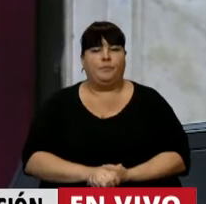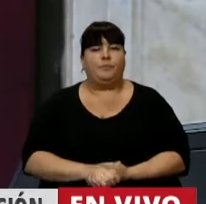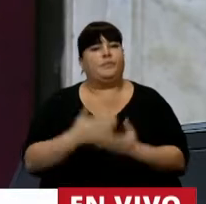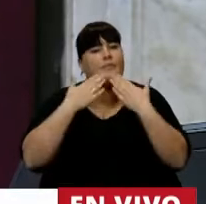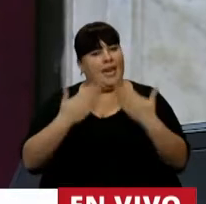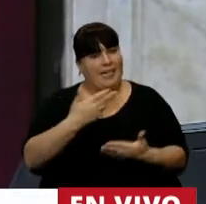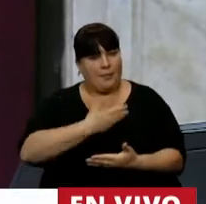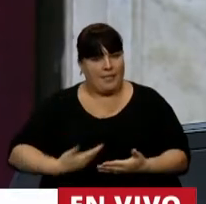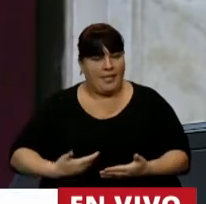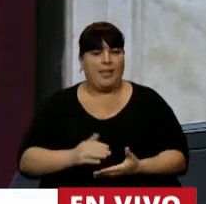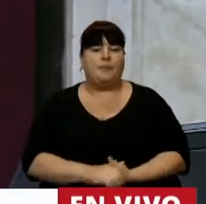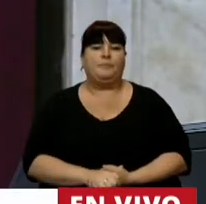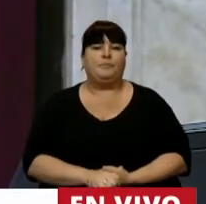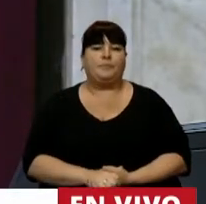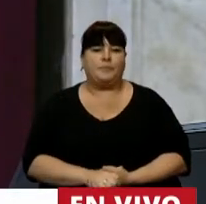Gracias, Presidente.